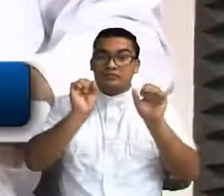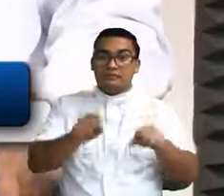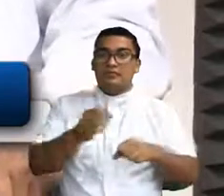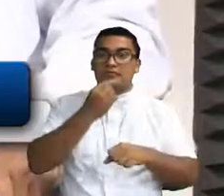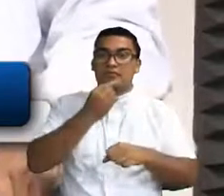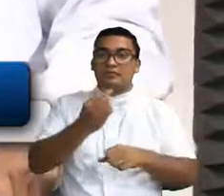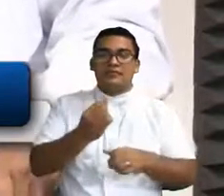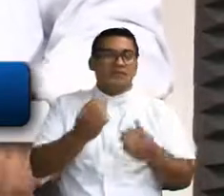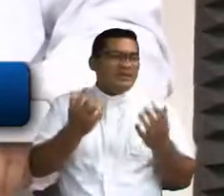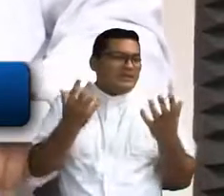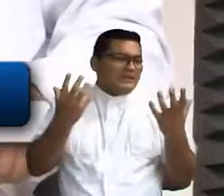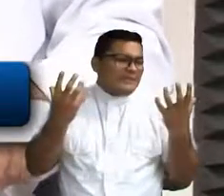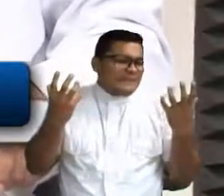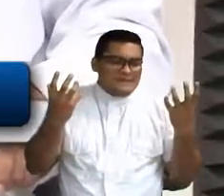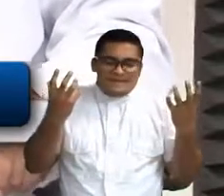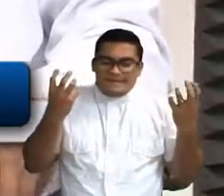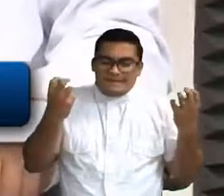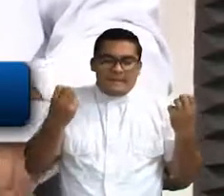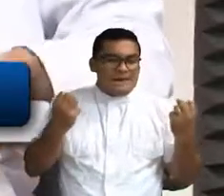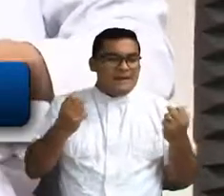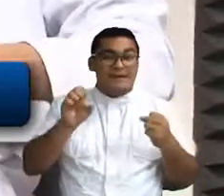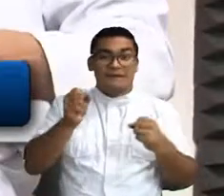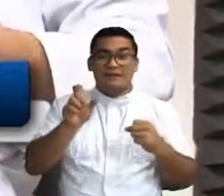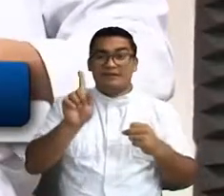factor de estrés y esto